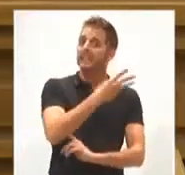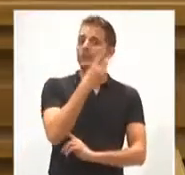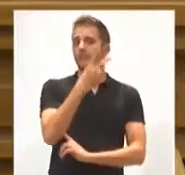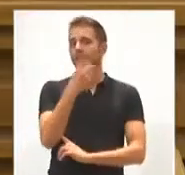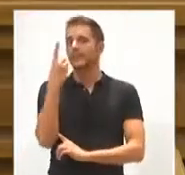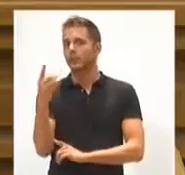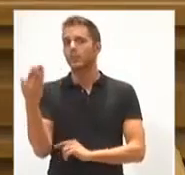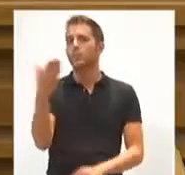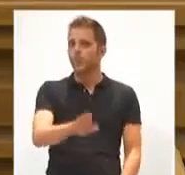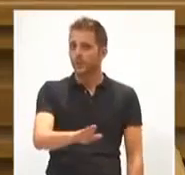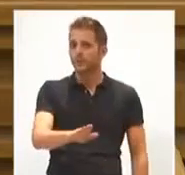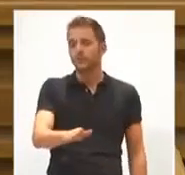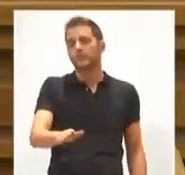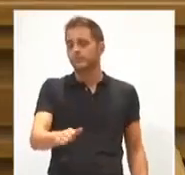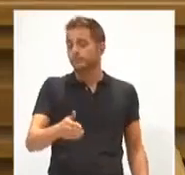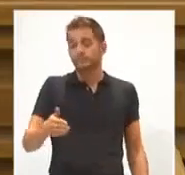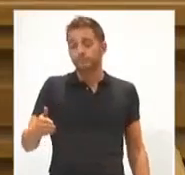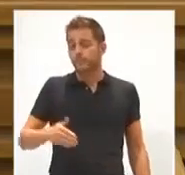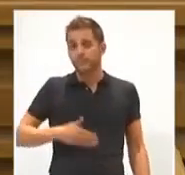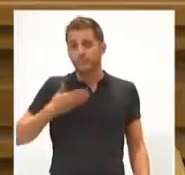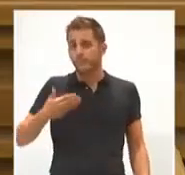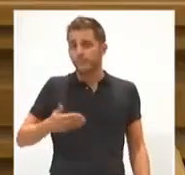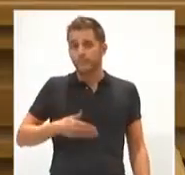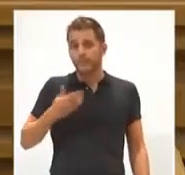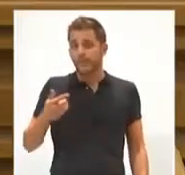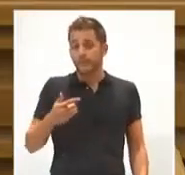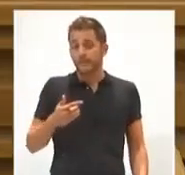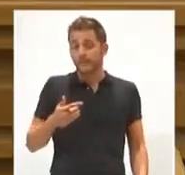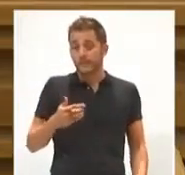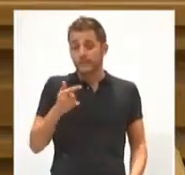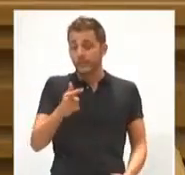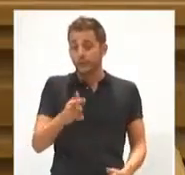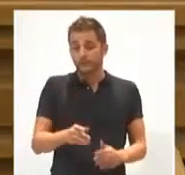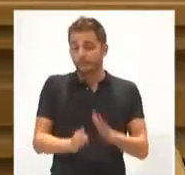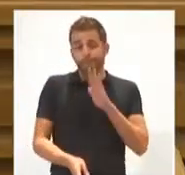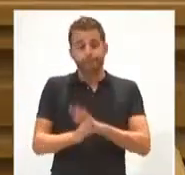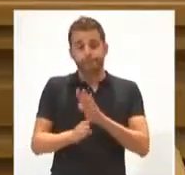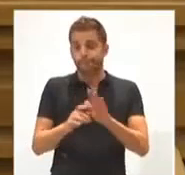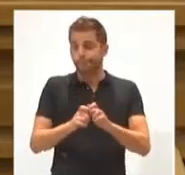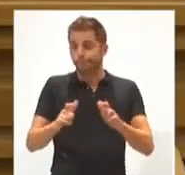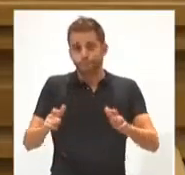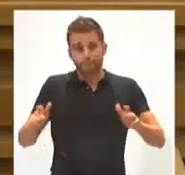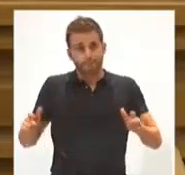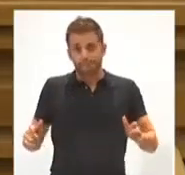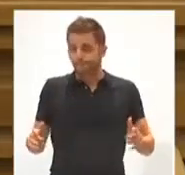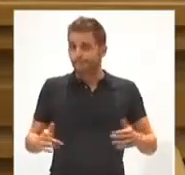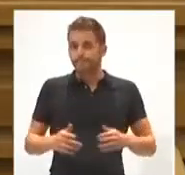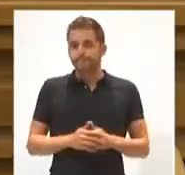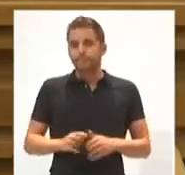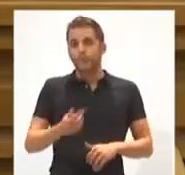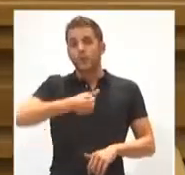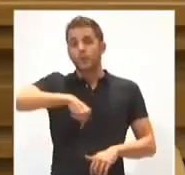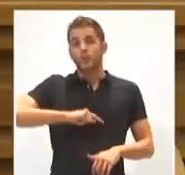evidentemente y lamentablemente no se quedarán ahí aunque estamos abordándolo muy bien ya somos la séptima